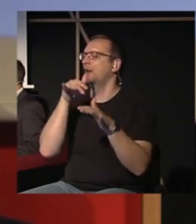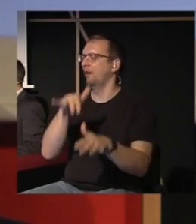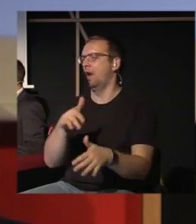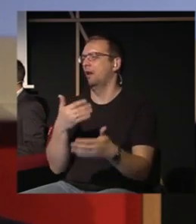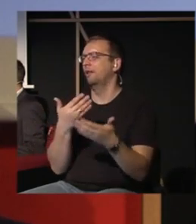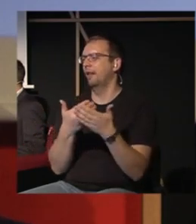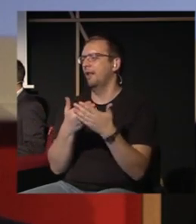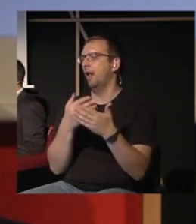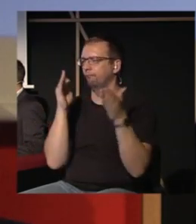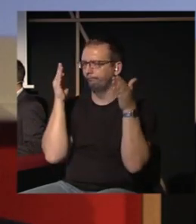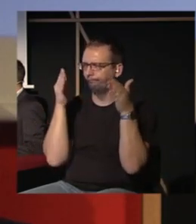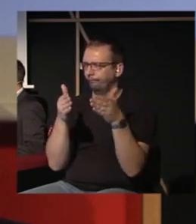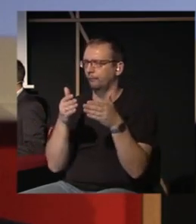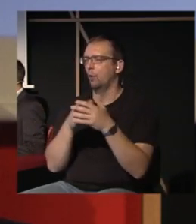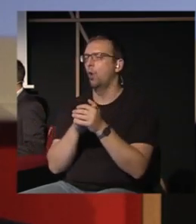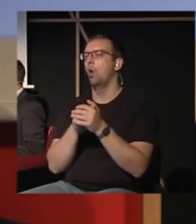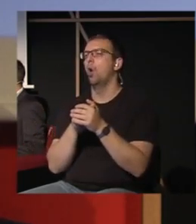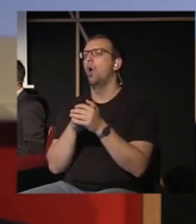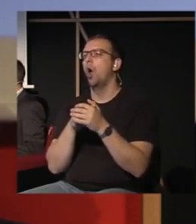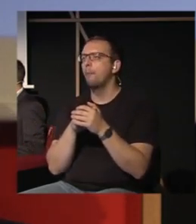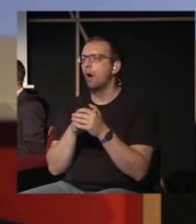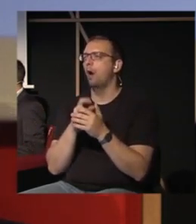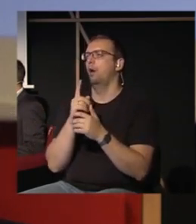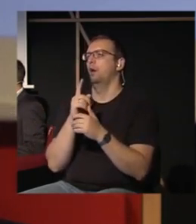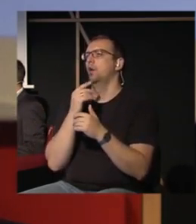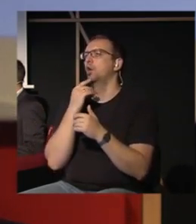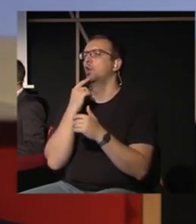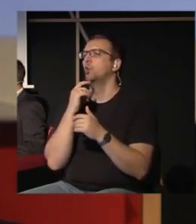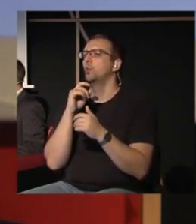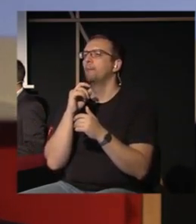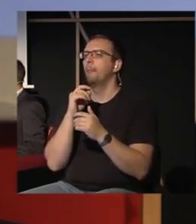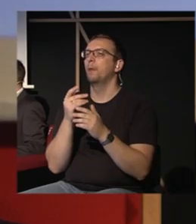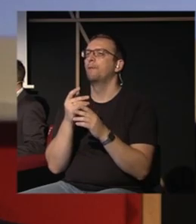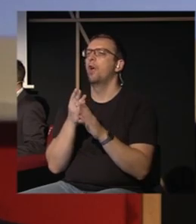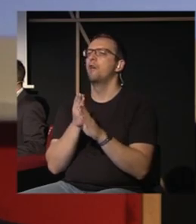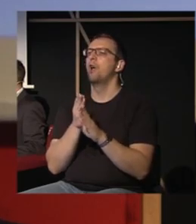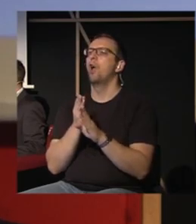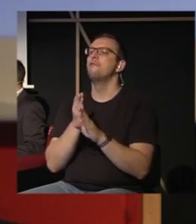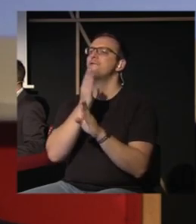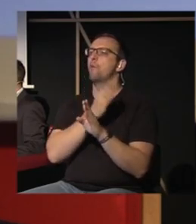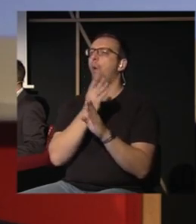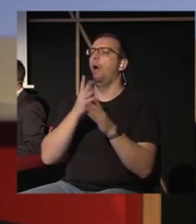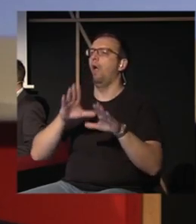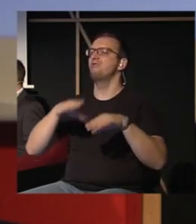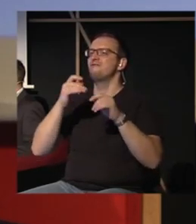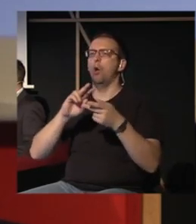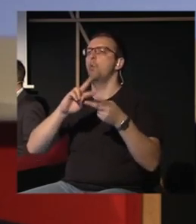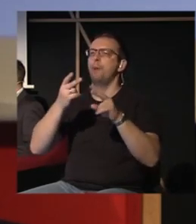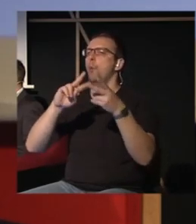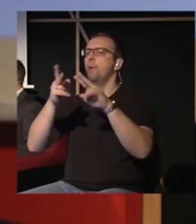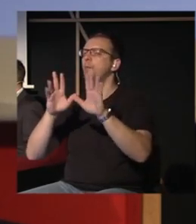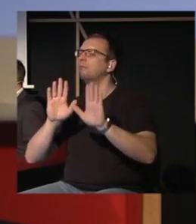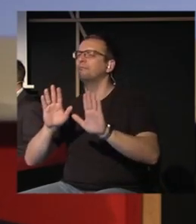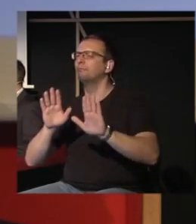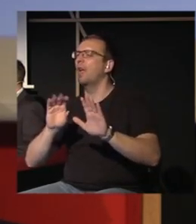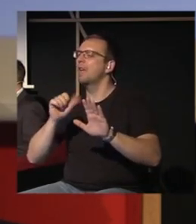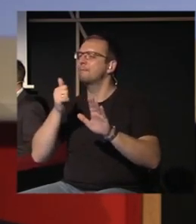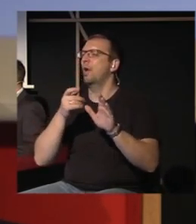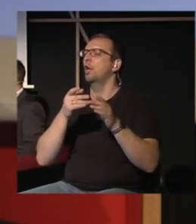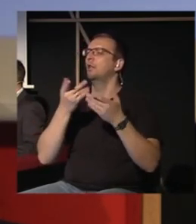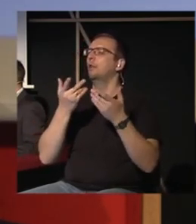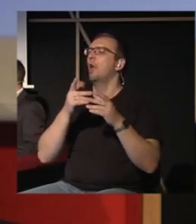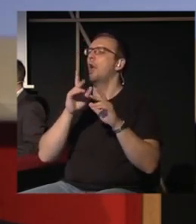de voluntarios, le dimos charlas sobre discapacidad y atención y empezamos a trabajar todos los días de